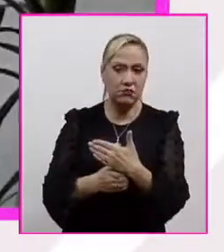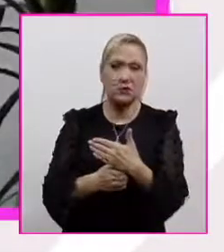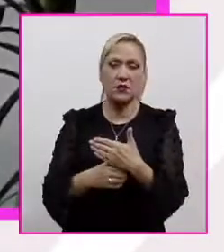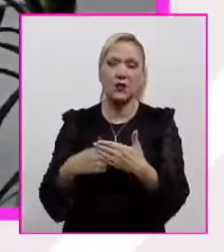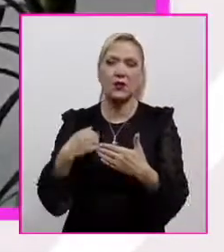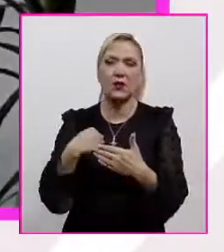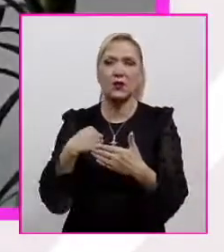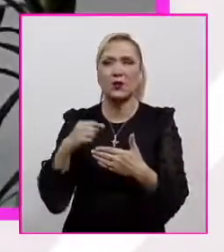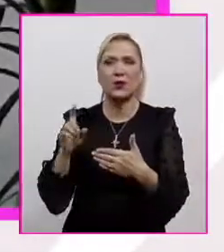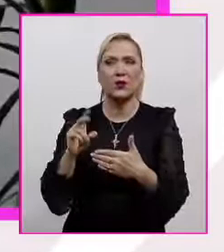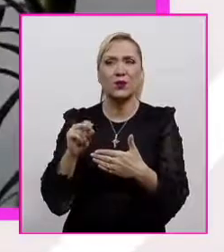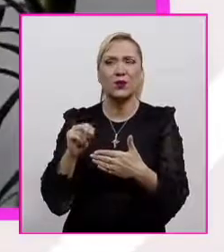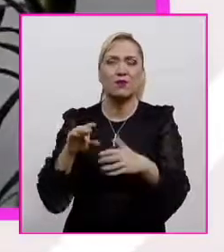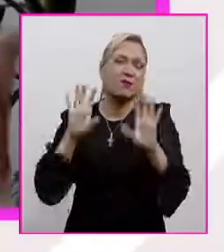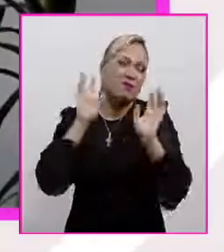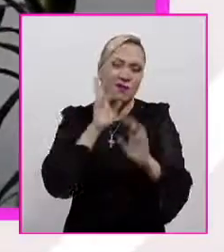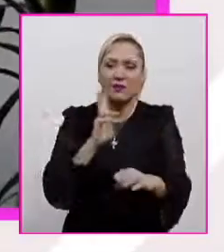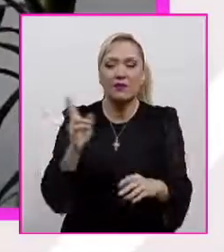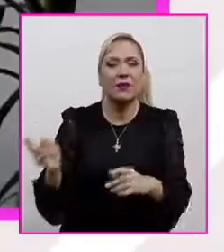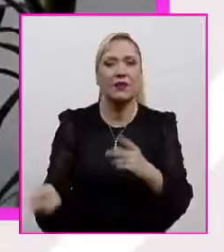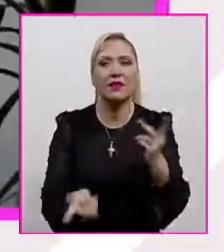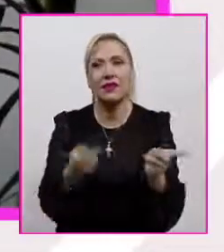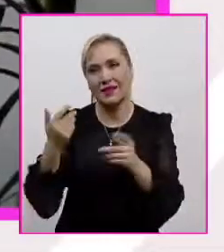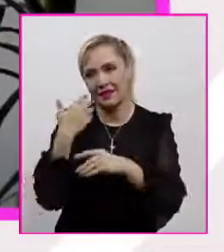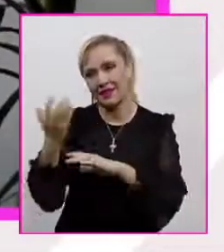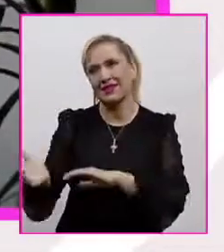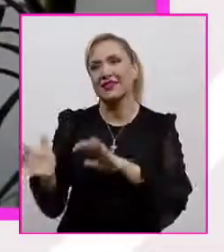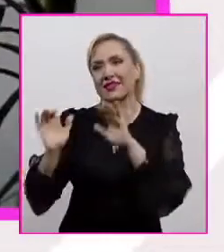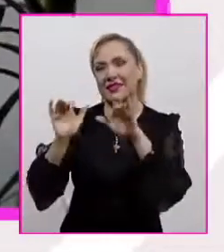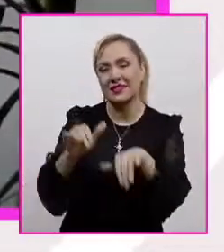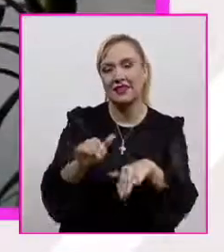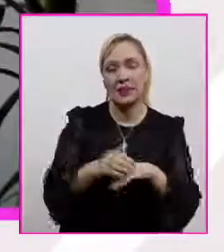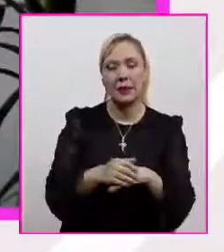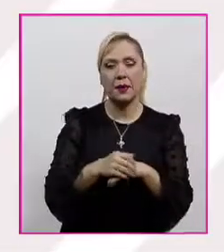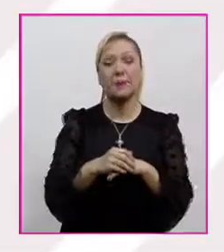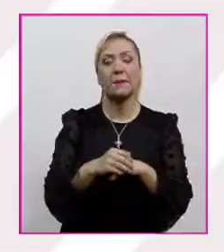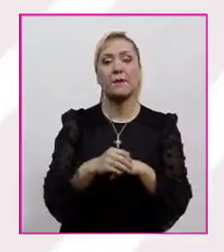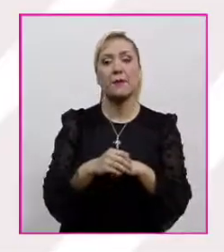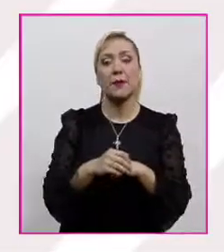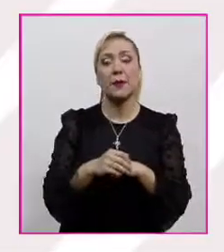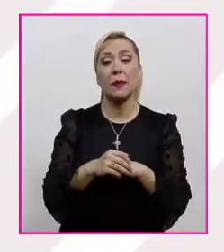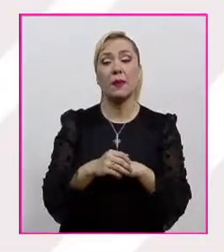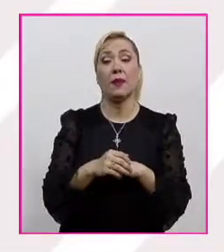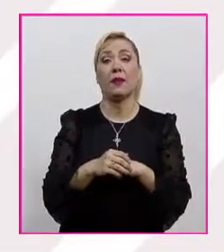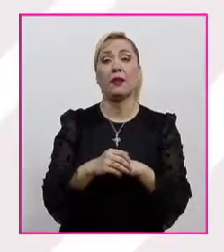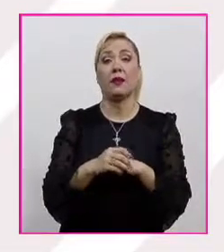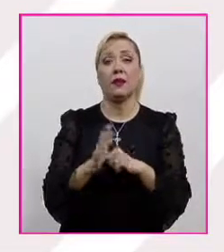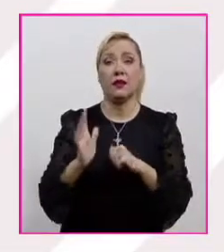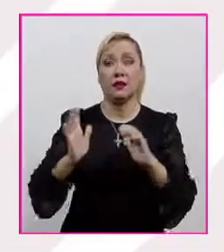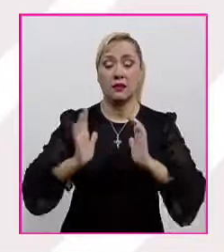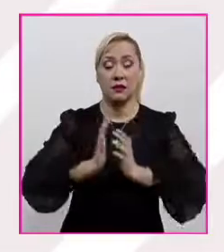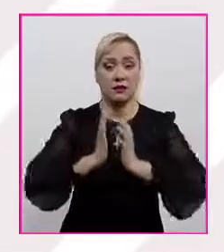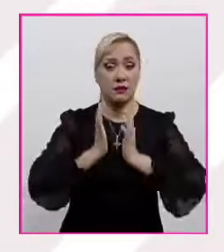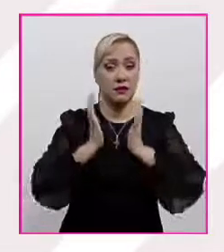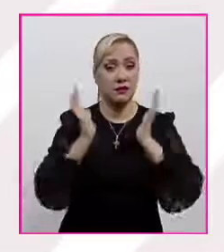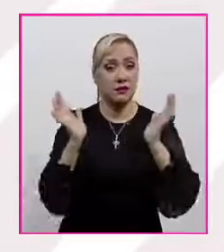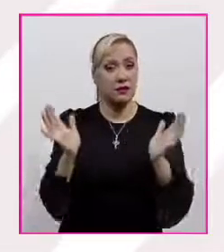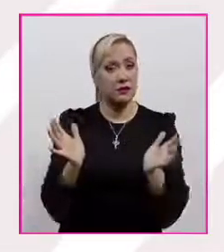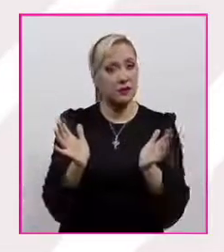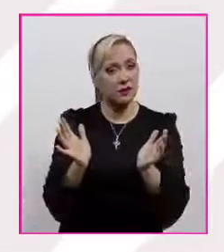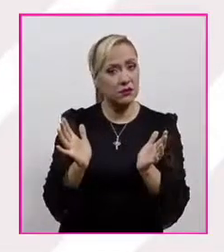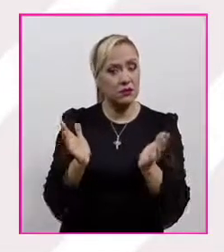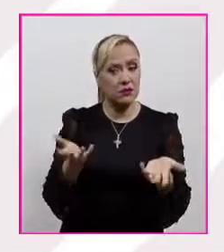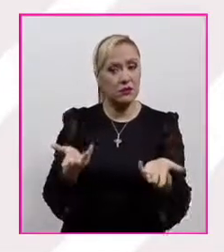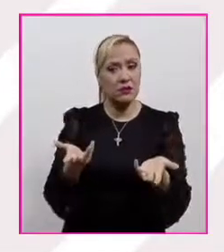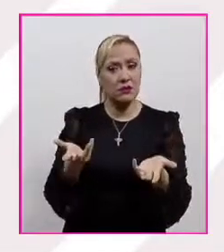animaron a solicitar información para poder inscribirlas, encontrándose con una realidad bastante desafortunada